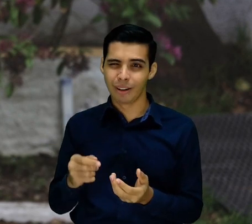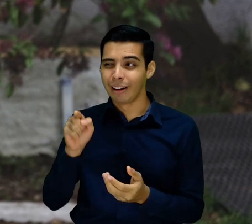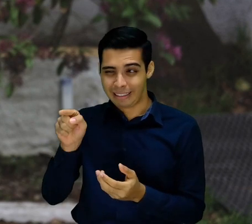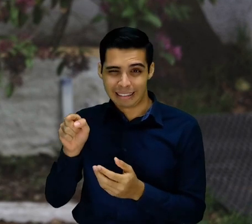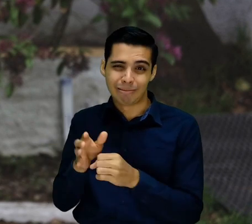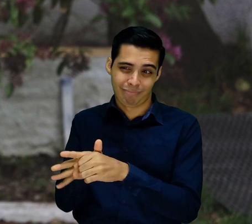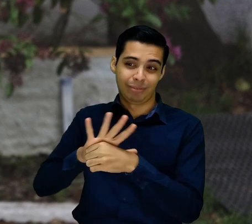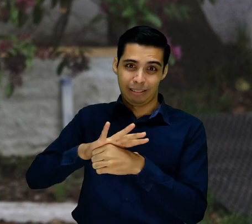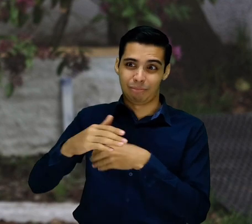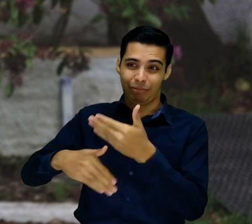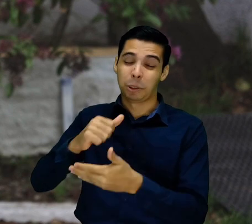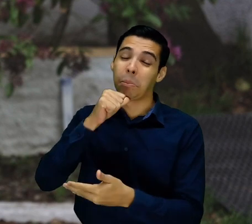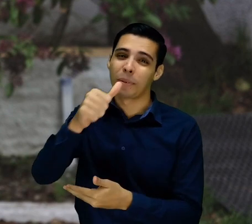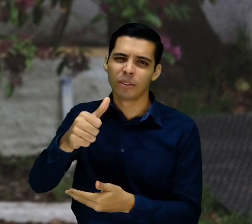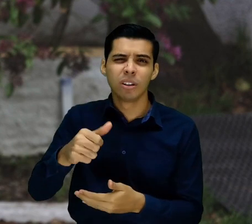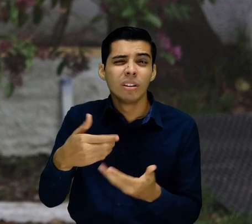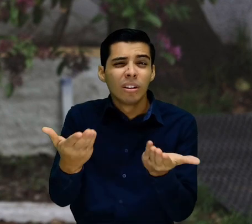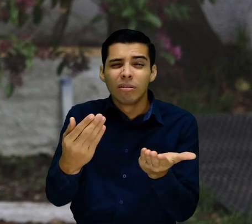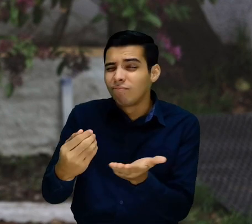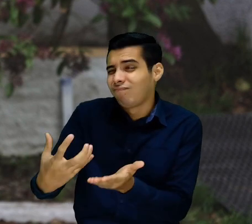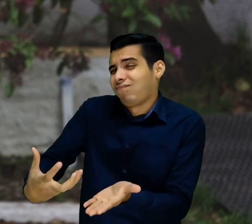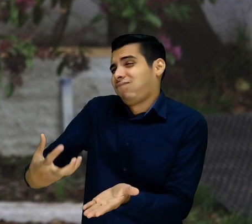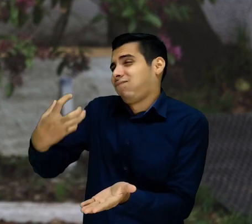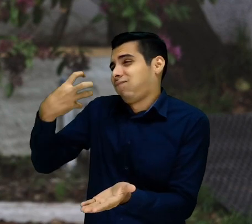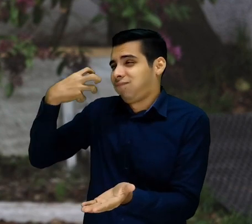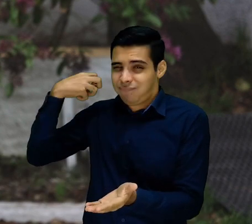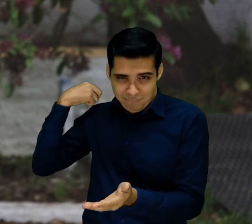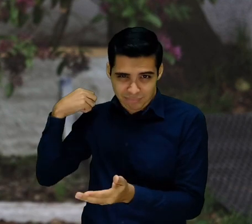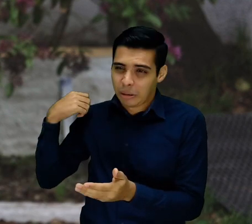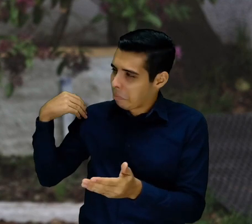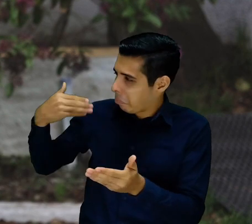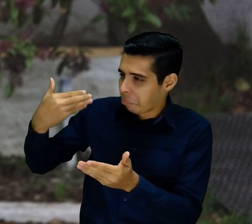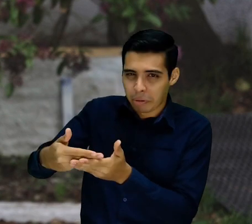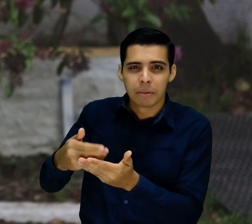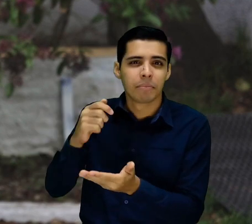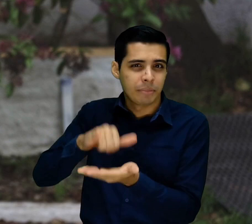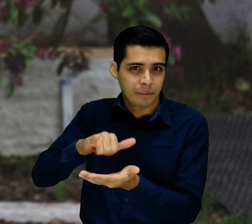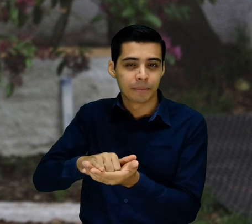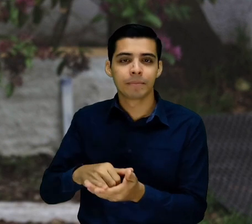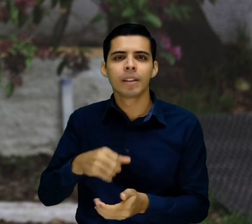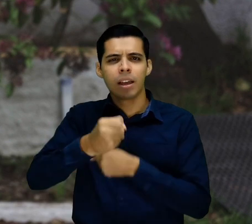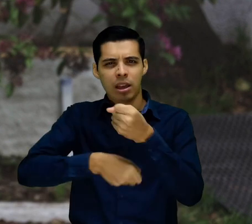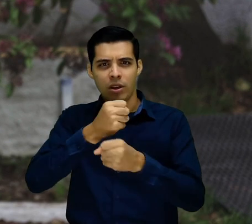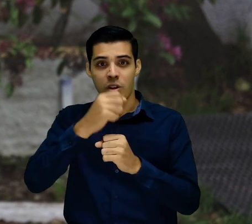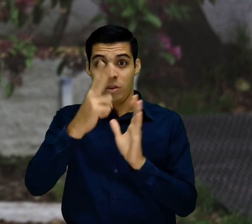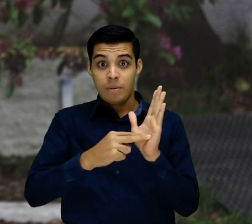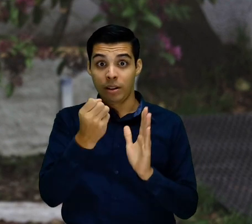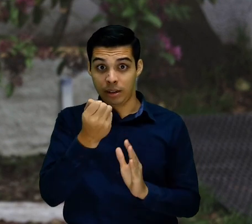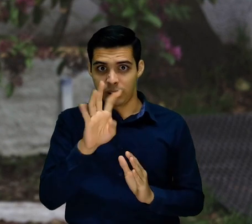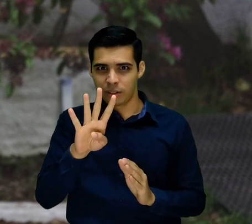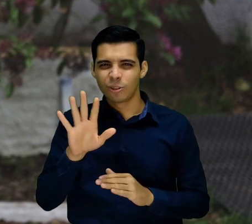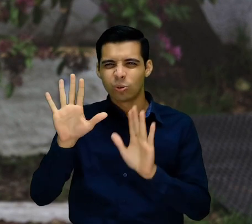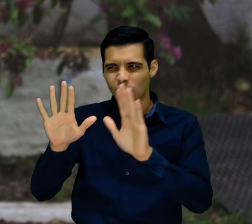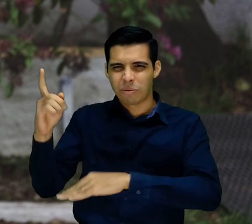cereza del pastel. La deuda en nuestro país procede desde años atrás, a mediados del 2014, cuando la guerra de precios del petróleo